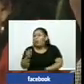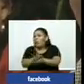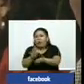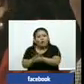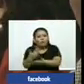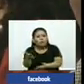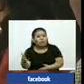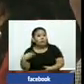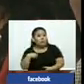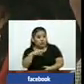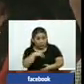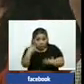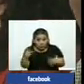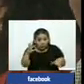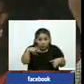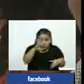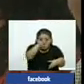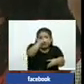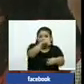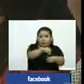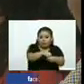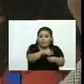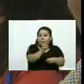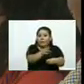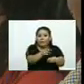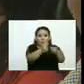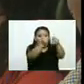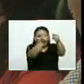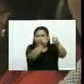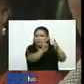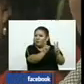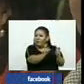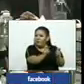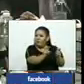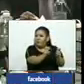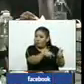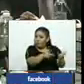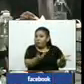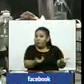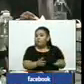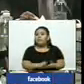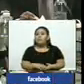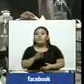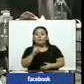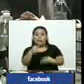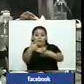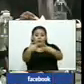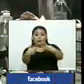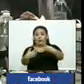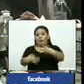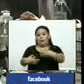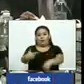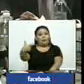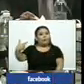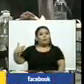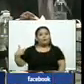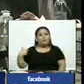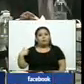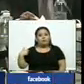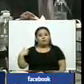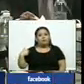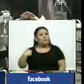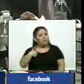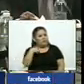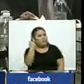médicos? Si es que está incluido en el mismo rubro. La ley de vacunas,